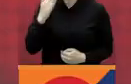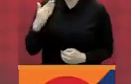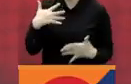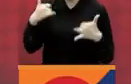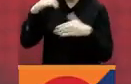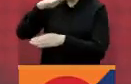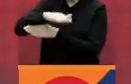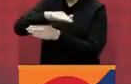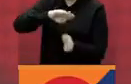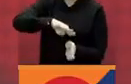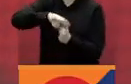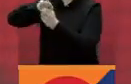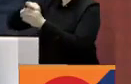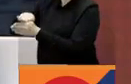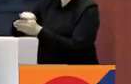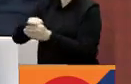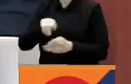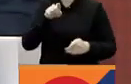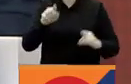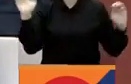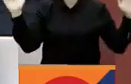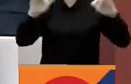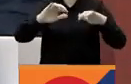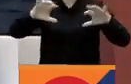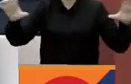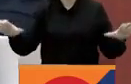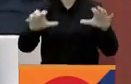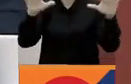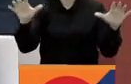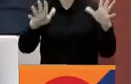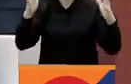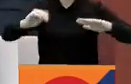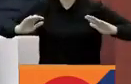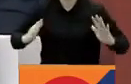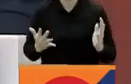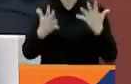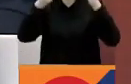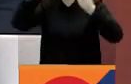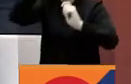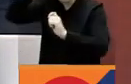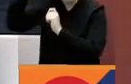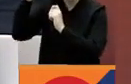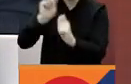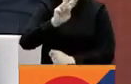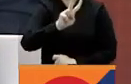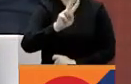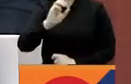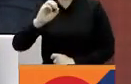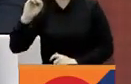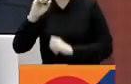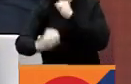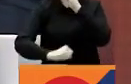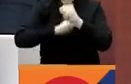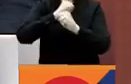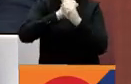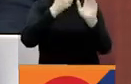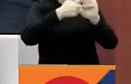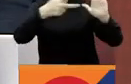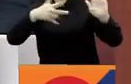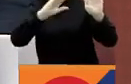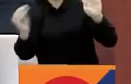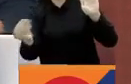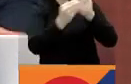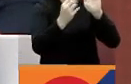tarde. Inician los actos del Bicentenario de la Constitución de 1821. La primera carta de Colombia que exalta un pasado compartido